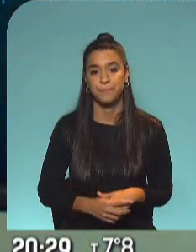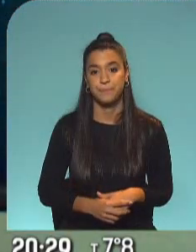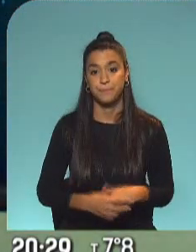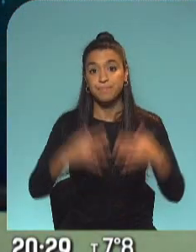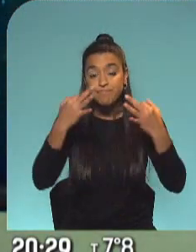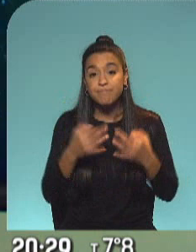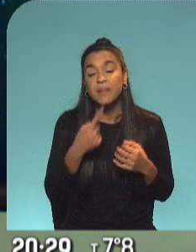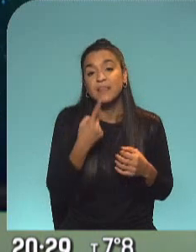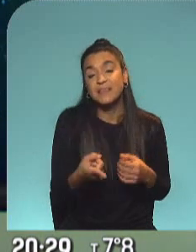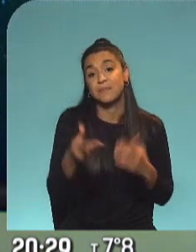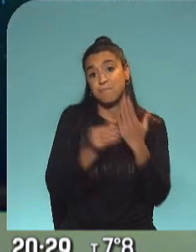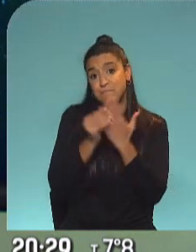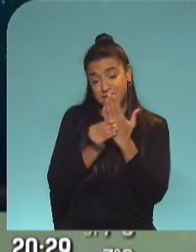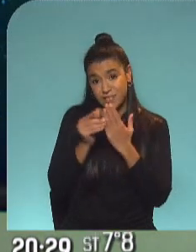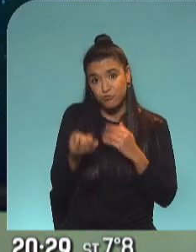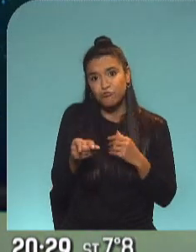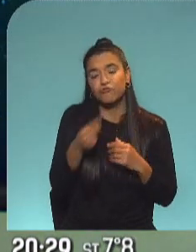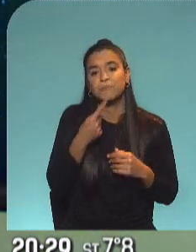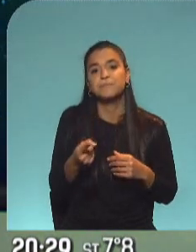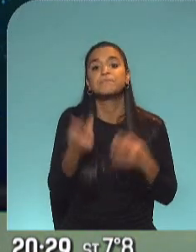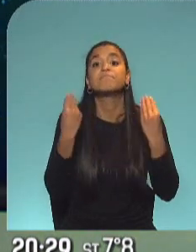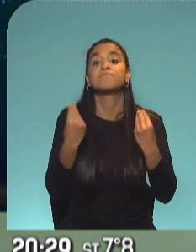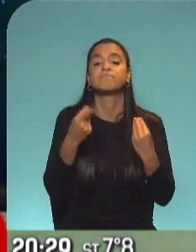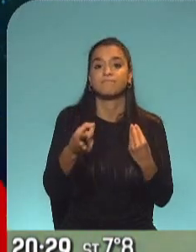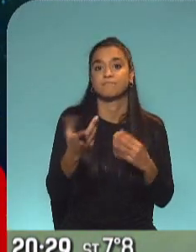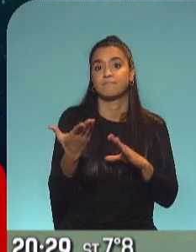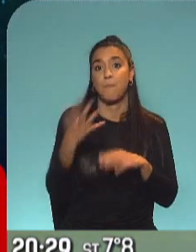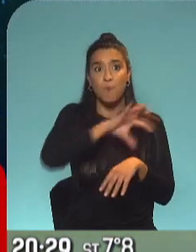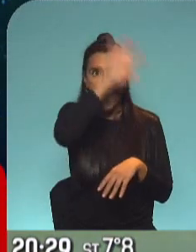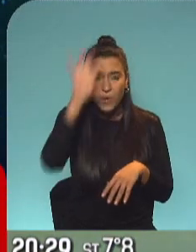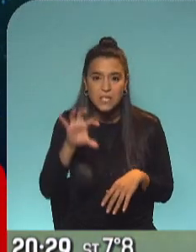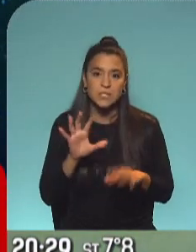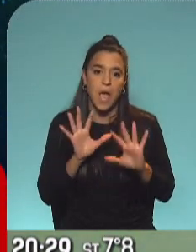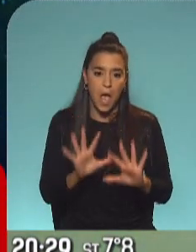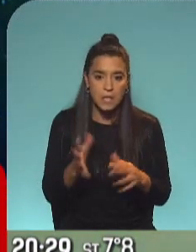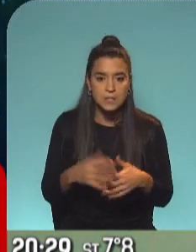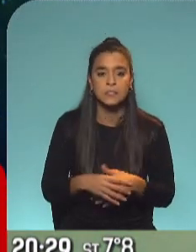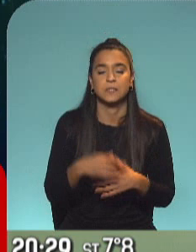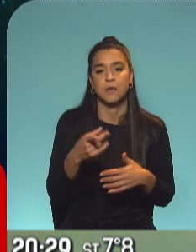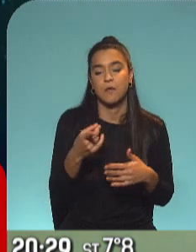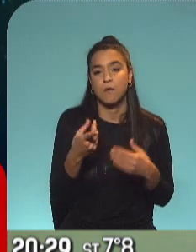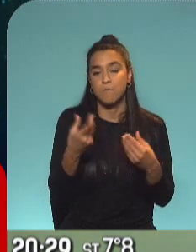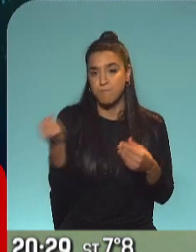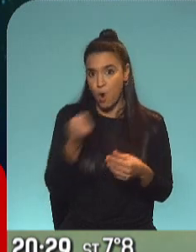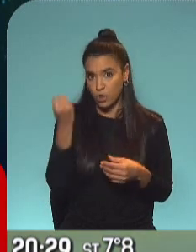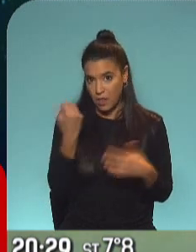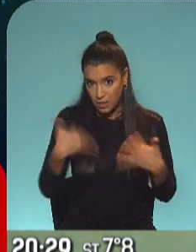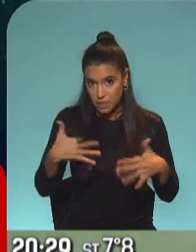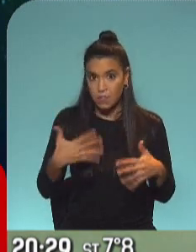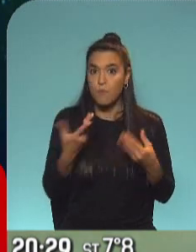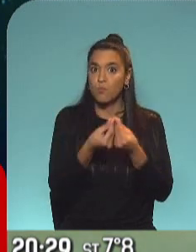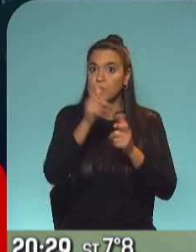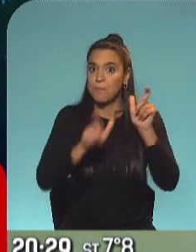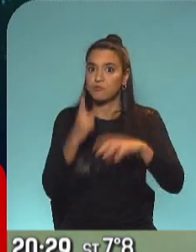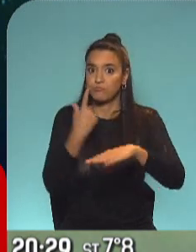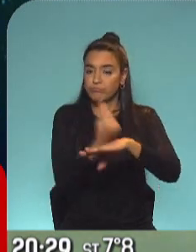Se refiere Daniel Goyan, entiendo, Lucía, a lo que ha sucedido en varias provincias, varias ciudades importantes del país, densamente poblada del país,